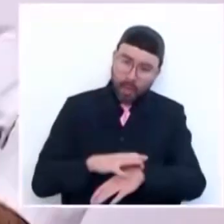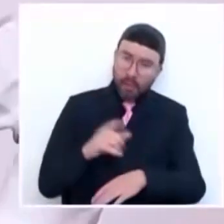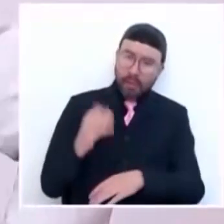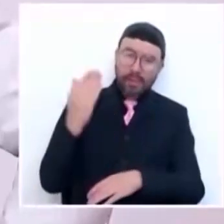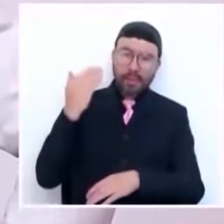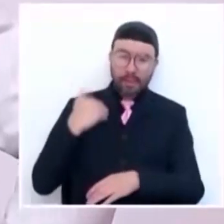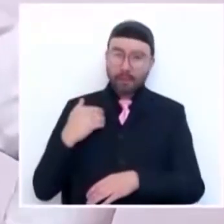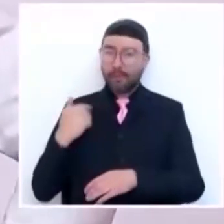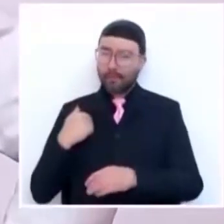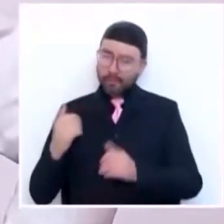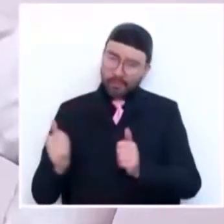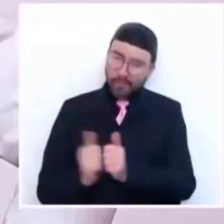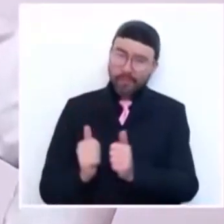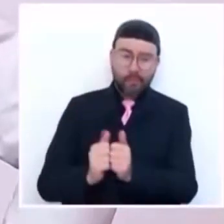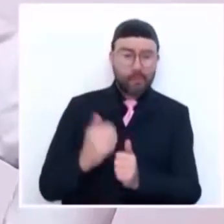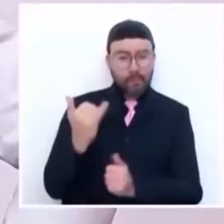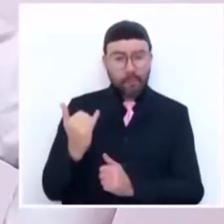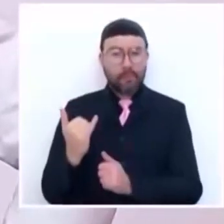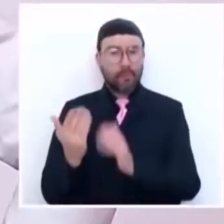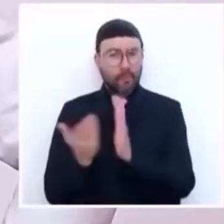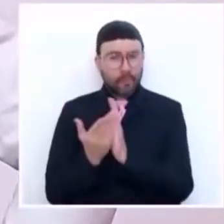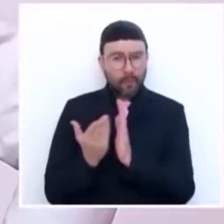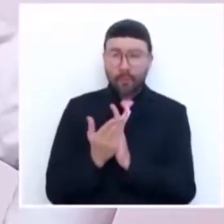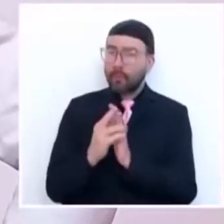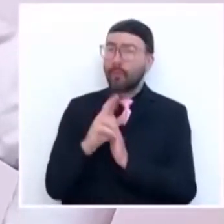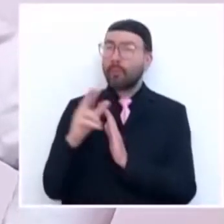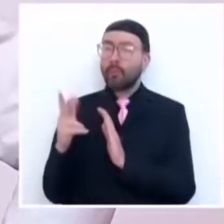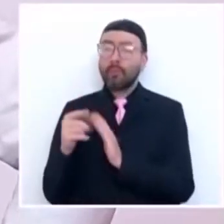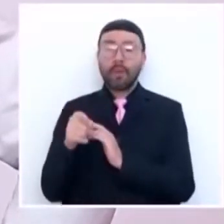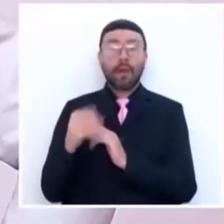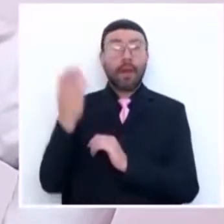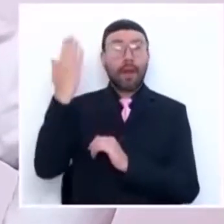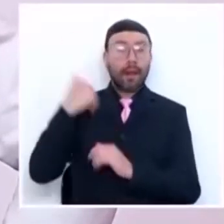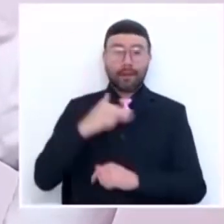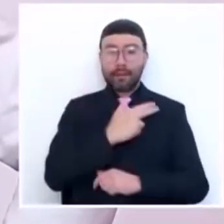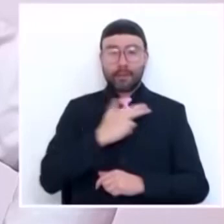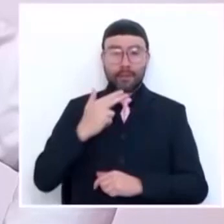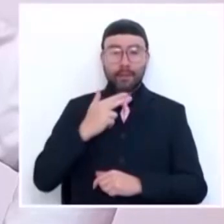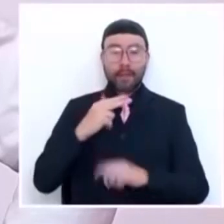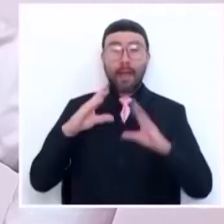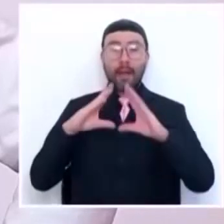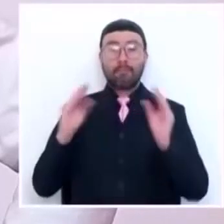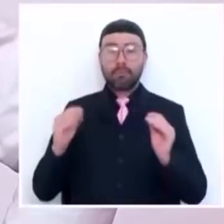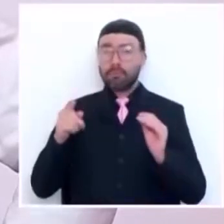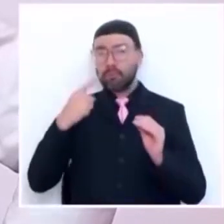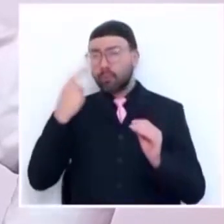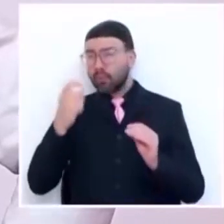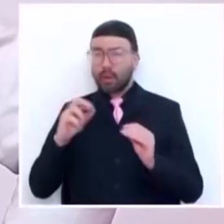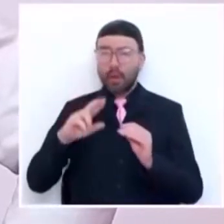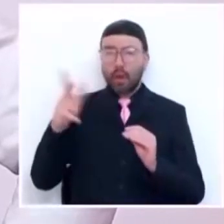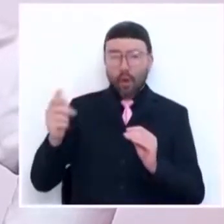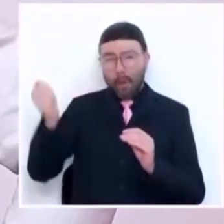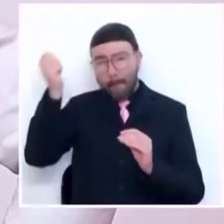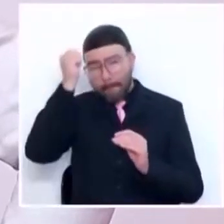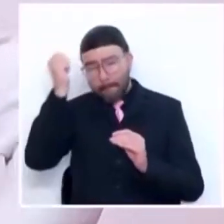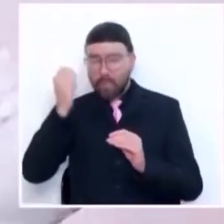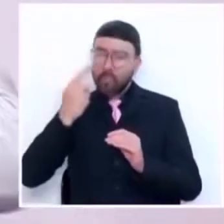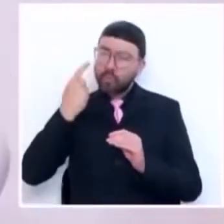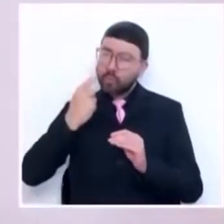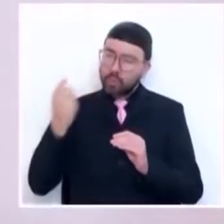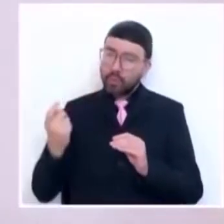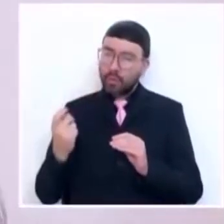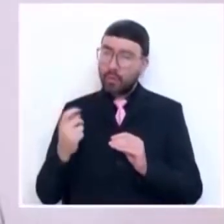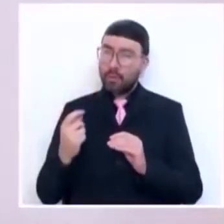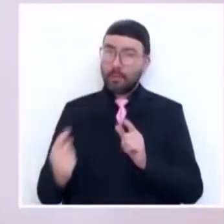también conmigo en otros andares académicos. Él se había ido para Japón a buscar otros maestros. Y